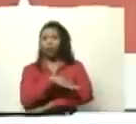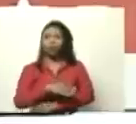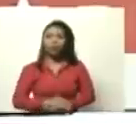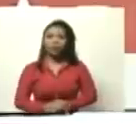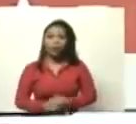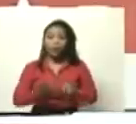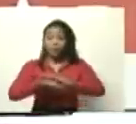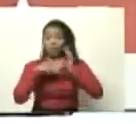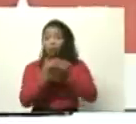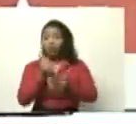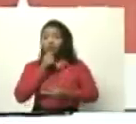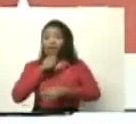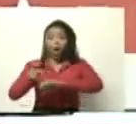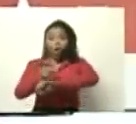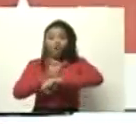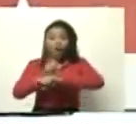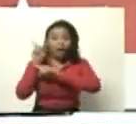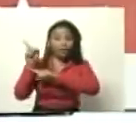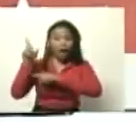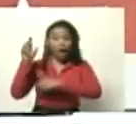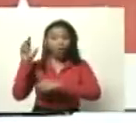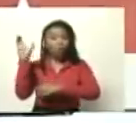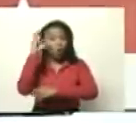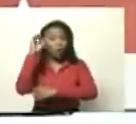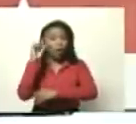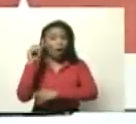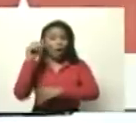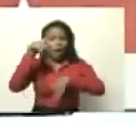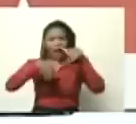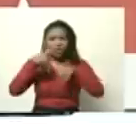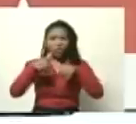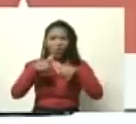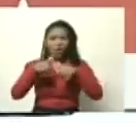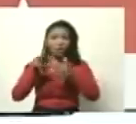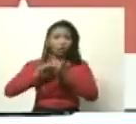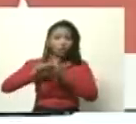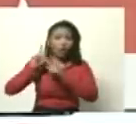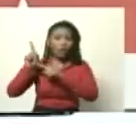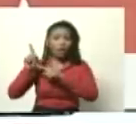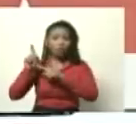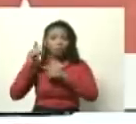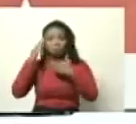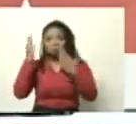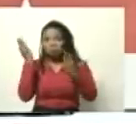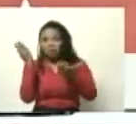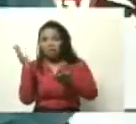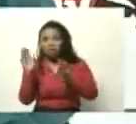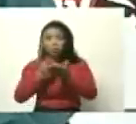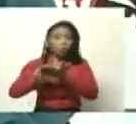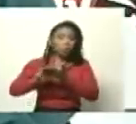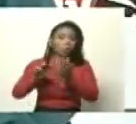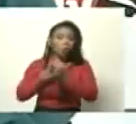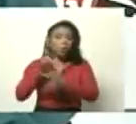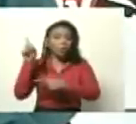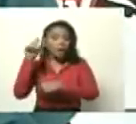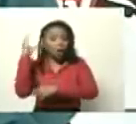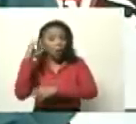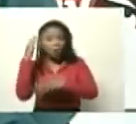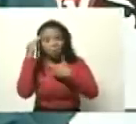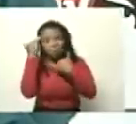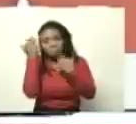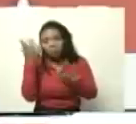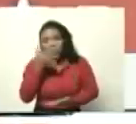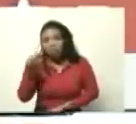del mundo quien gobierna Colombia. Unas elecciones, yo no sé si arreglan las cosas en Colombia en este momento. En verdad no lo sé.